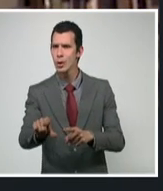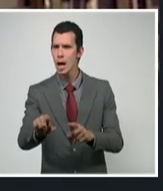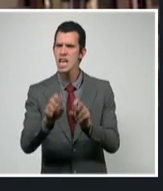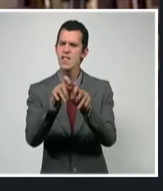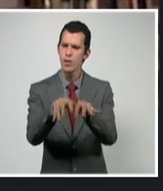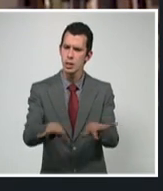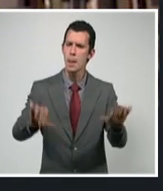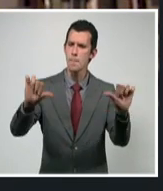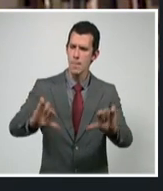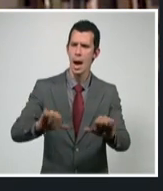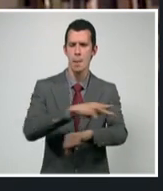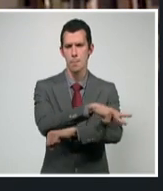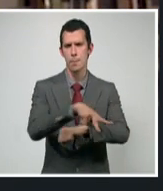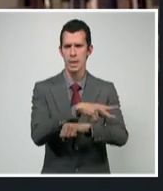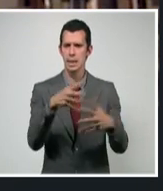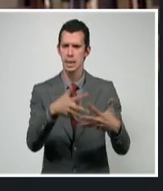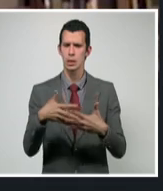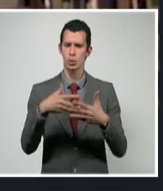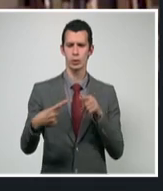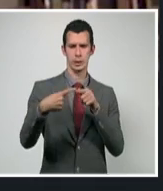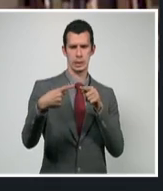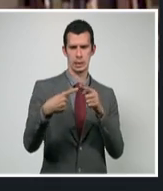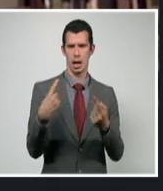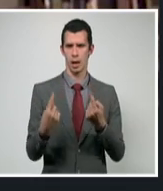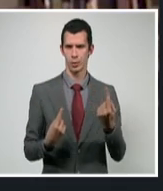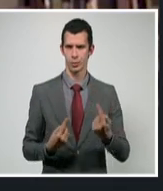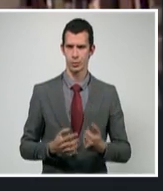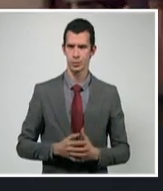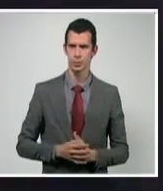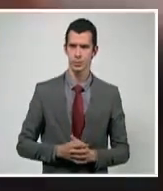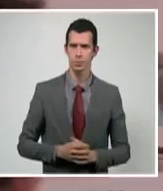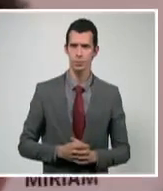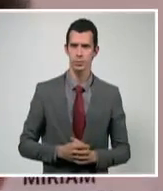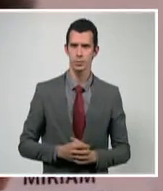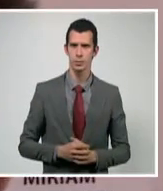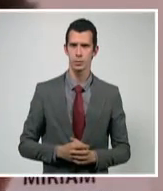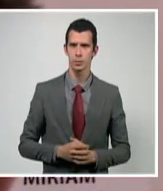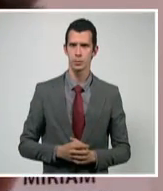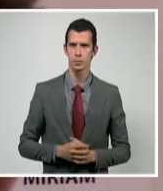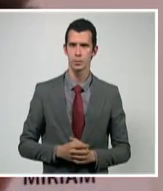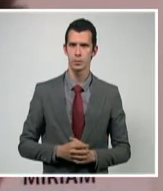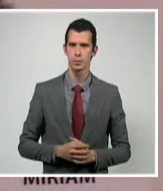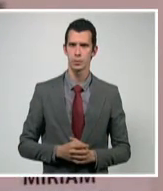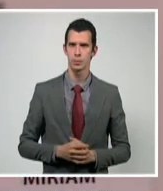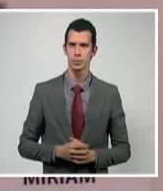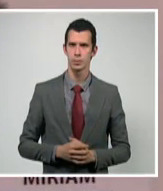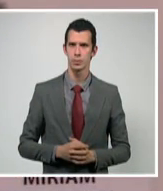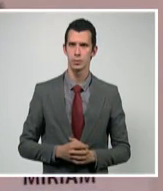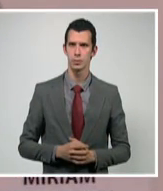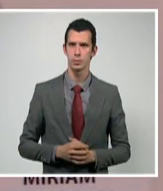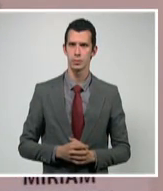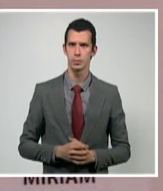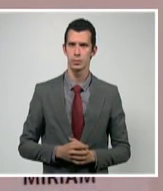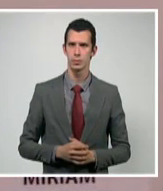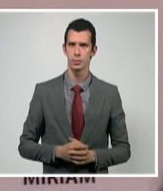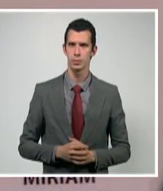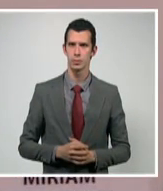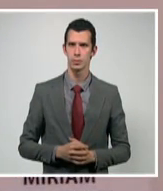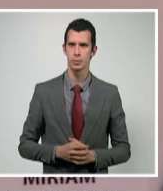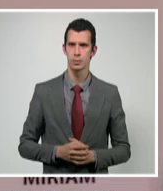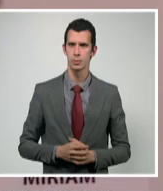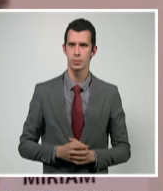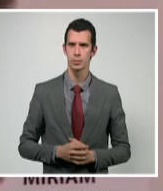les permite hacer abiertamente lo que antes la CIA hacía clandestinamente. En 2019, Miriam Comblit,